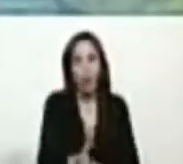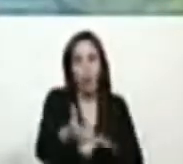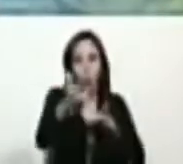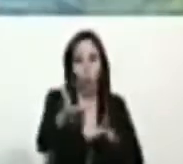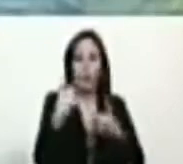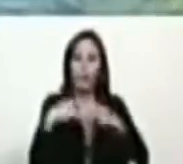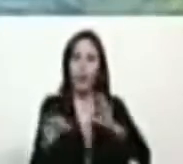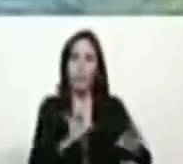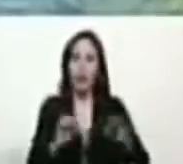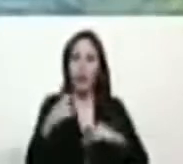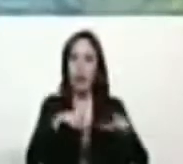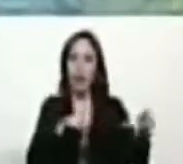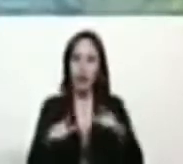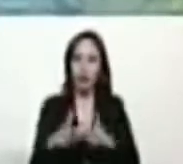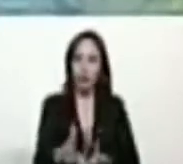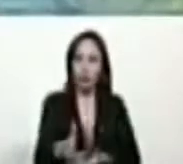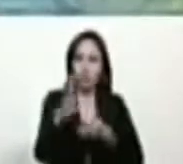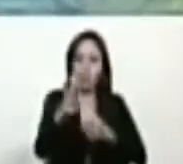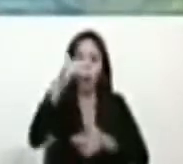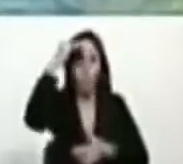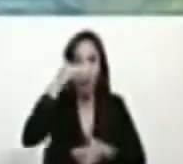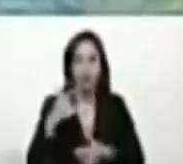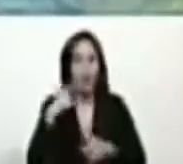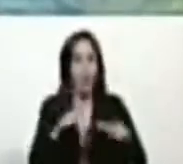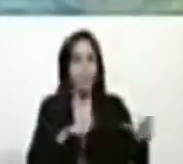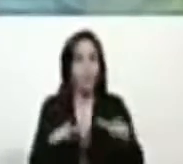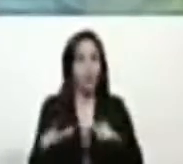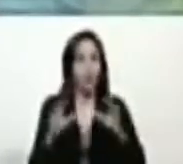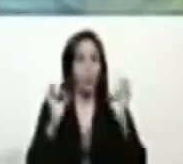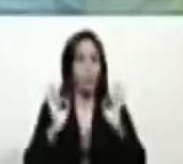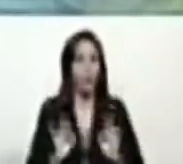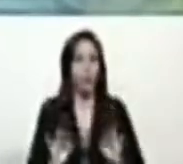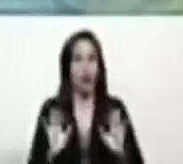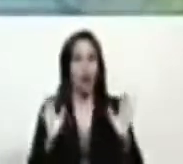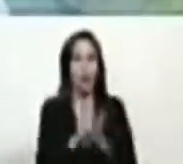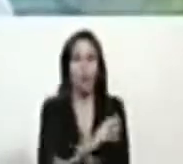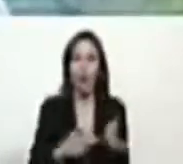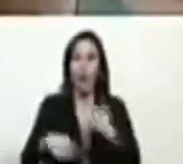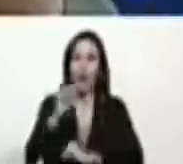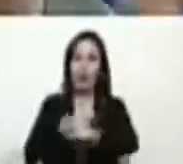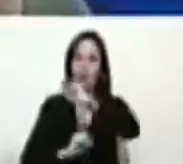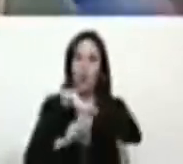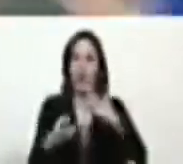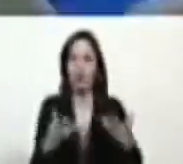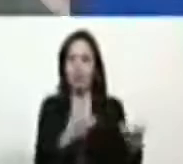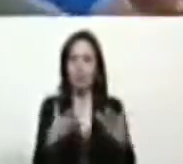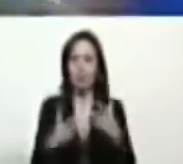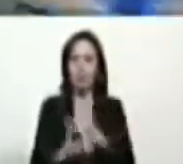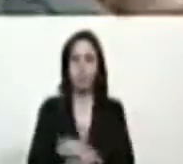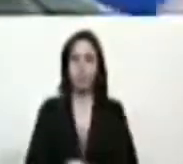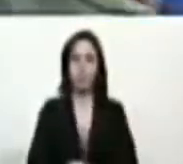y recibirá a una Fuerza Armada Nacional Bolivariana lista para combatir y